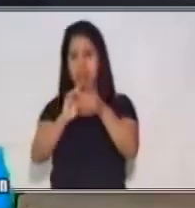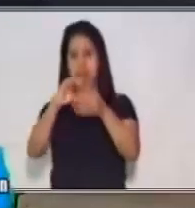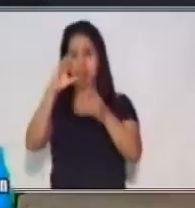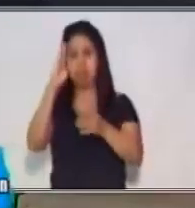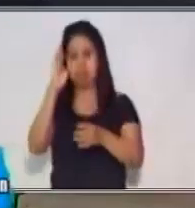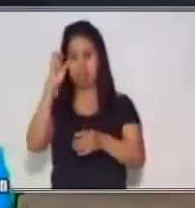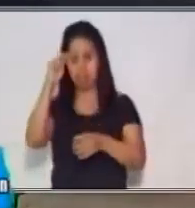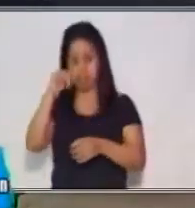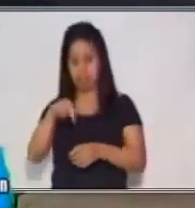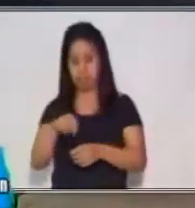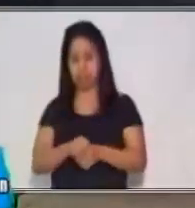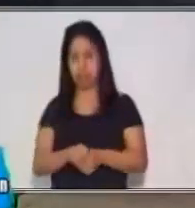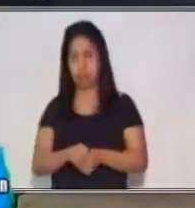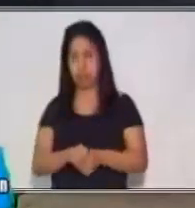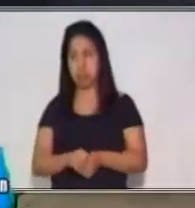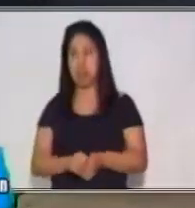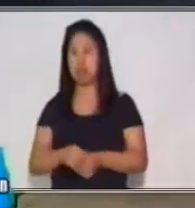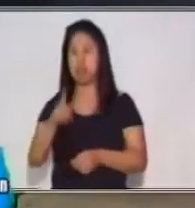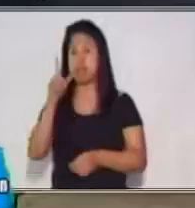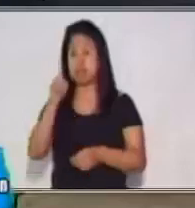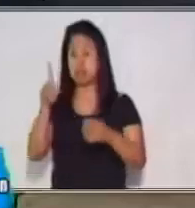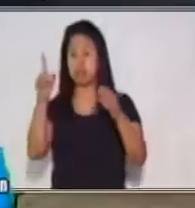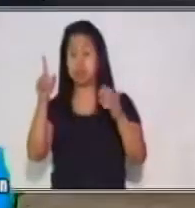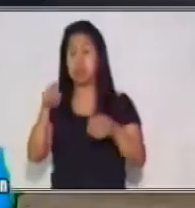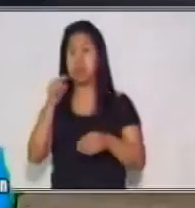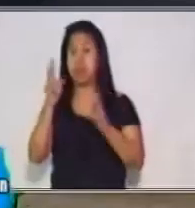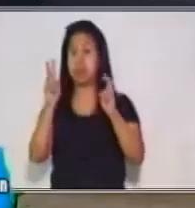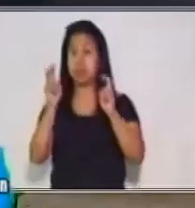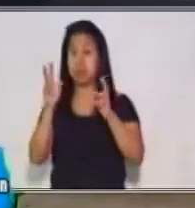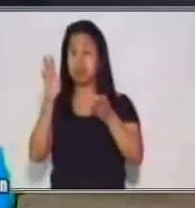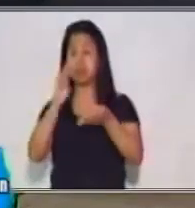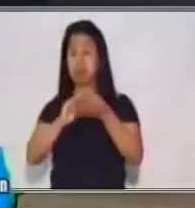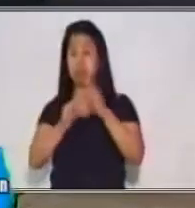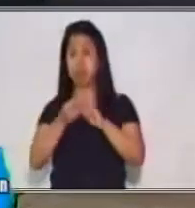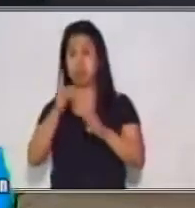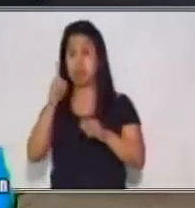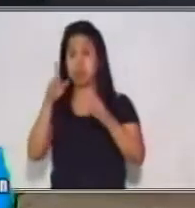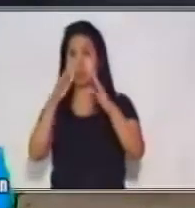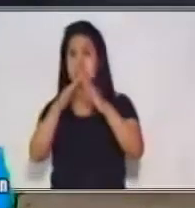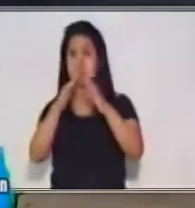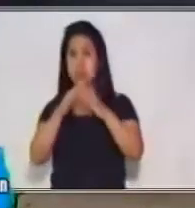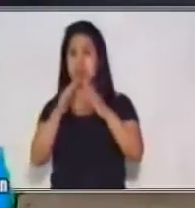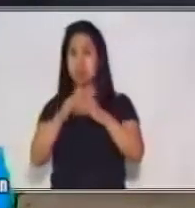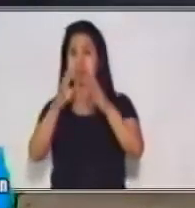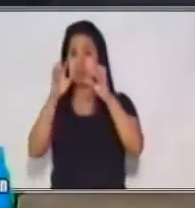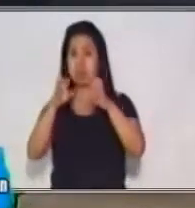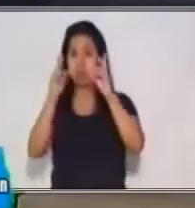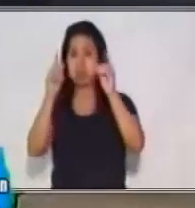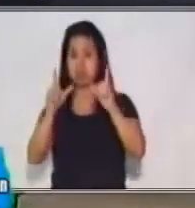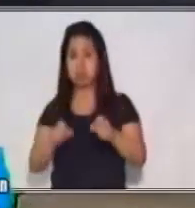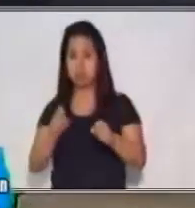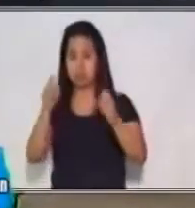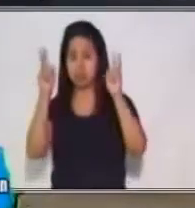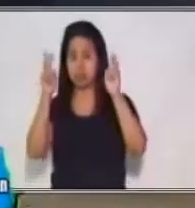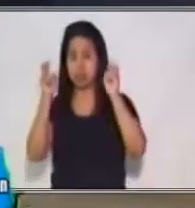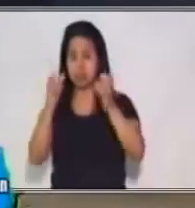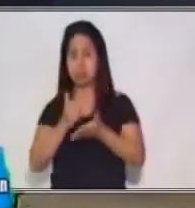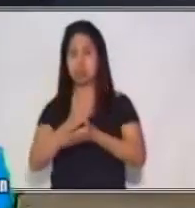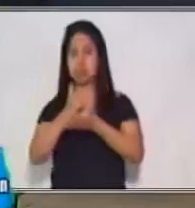grado de primaria. Si en casa hay alguna persona con discapacidad, este tema les ayudará a ejercitar habilidades y